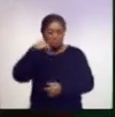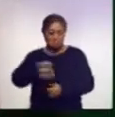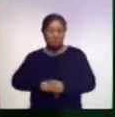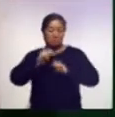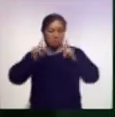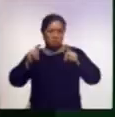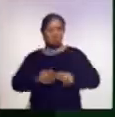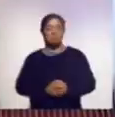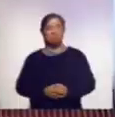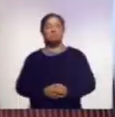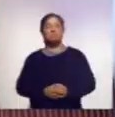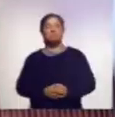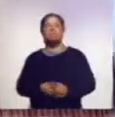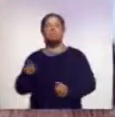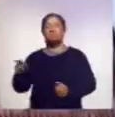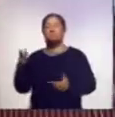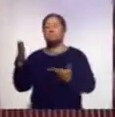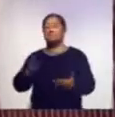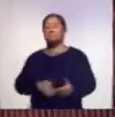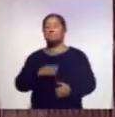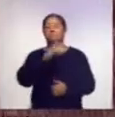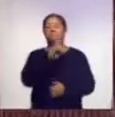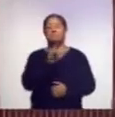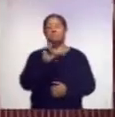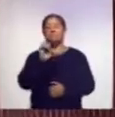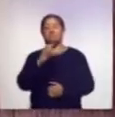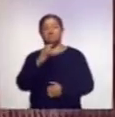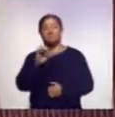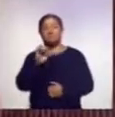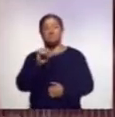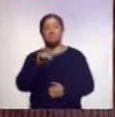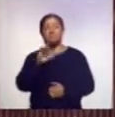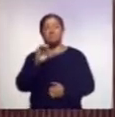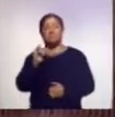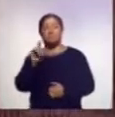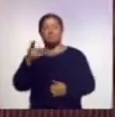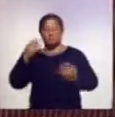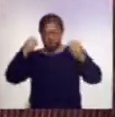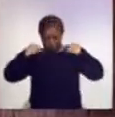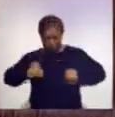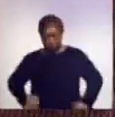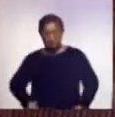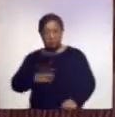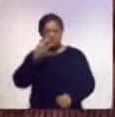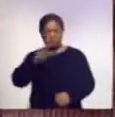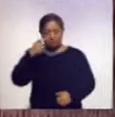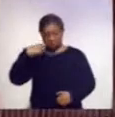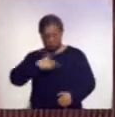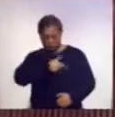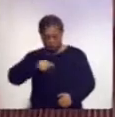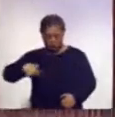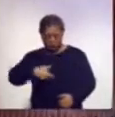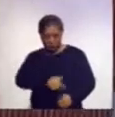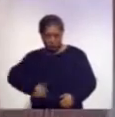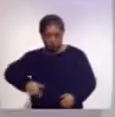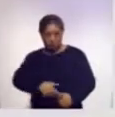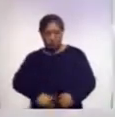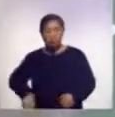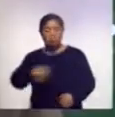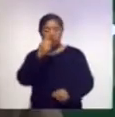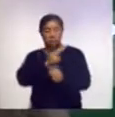no podía faltar. Crescencio Tilayatzi es el creador de un huipil hecho en tres lienzos que le dio el primer lugar en la categoría